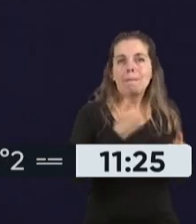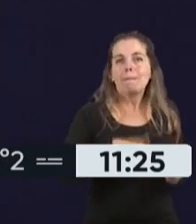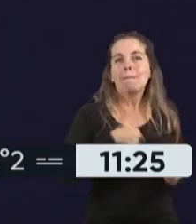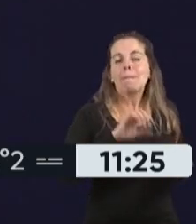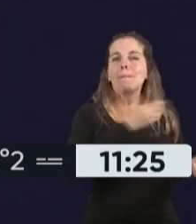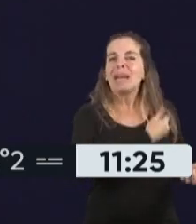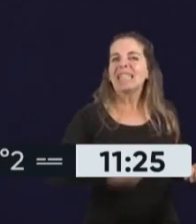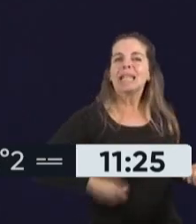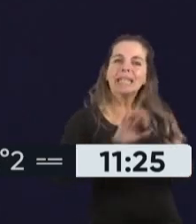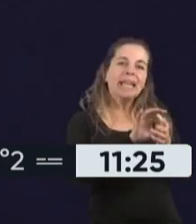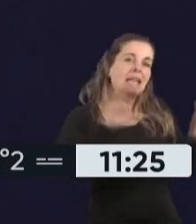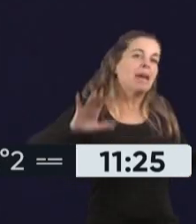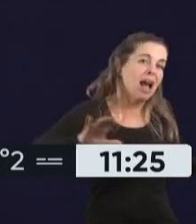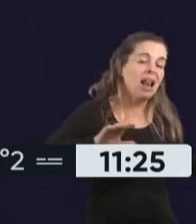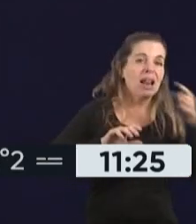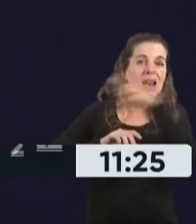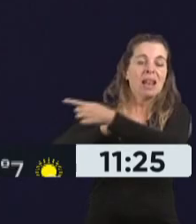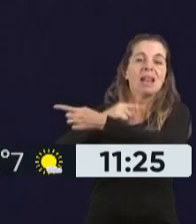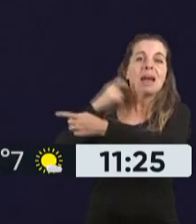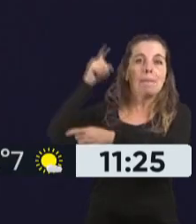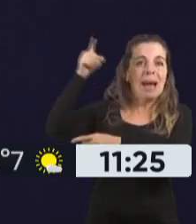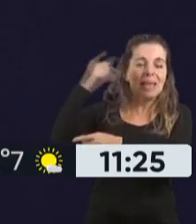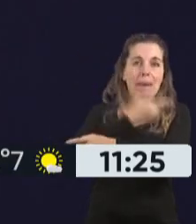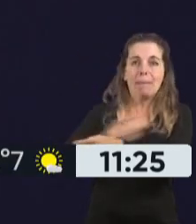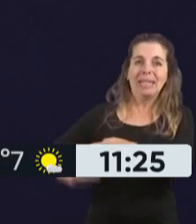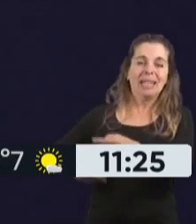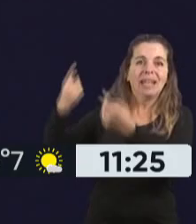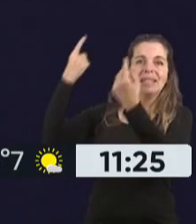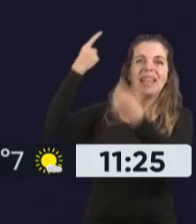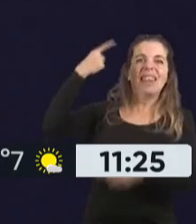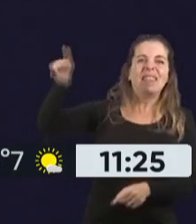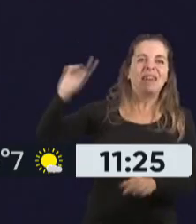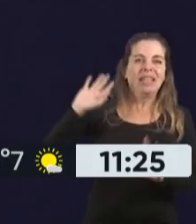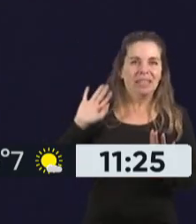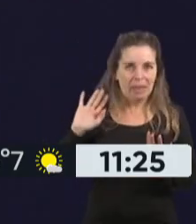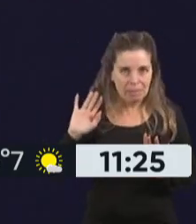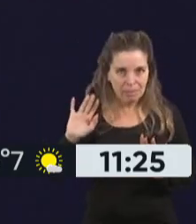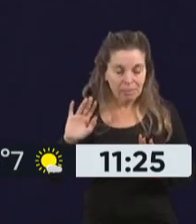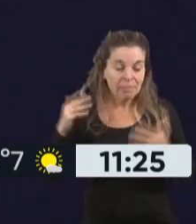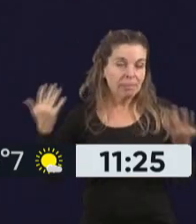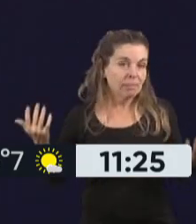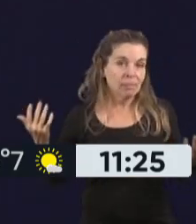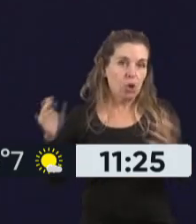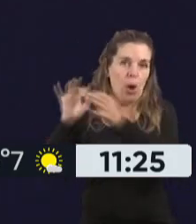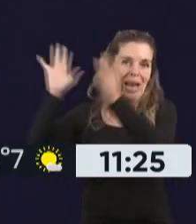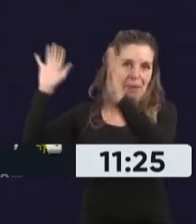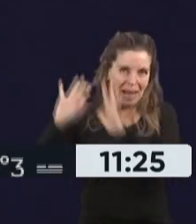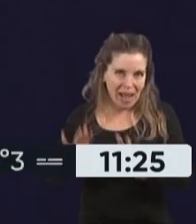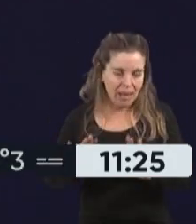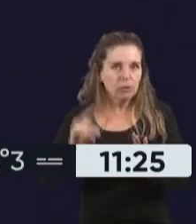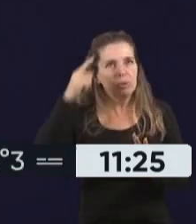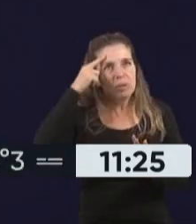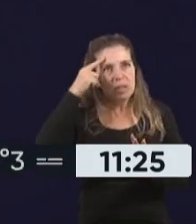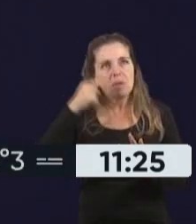otro lado tenemos un presidente que no lo es. Por lo tanto, entiendo que cuando hablamos de